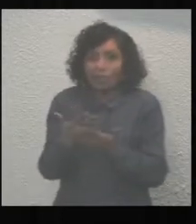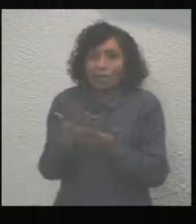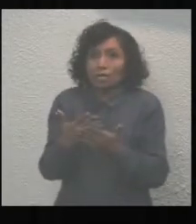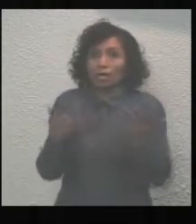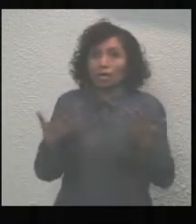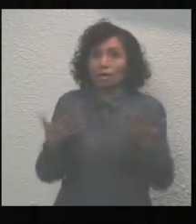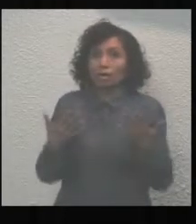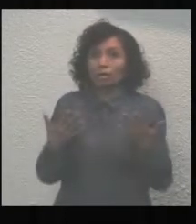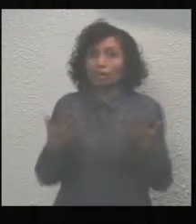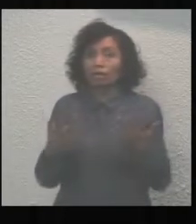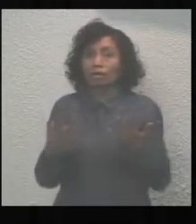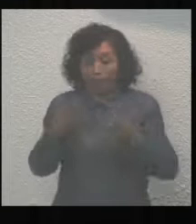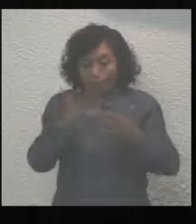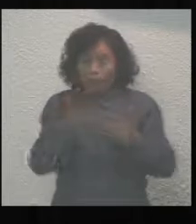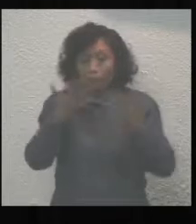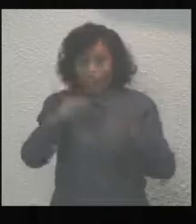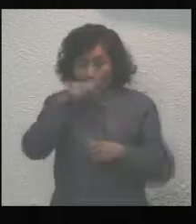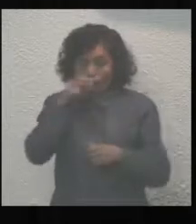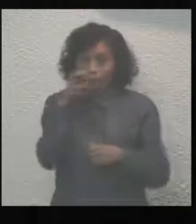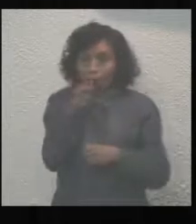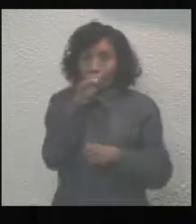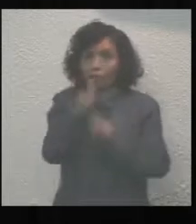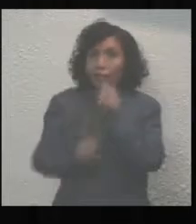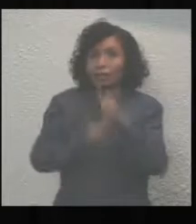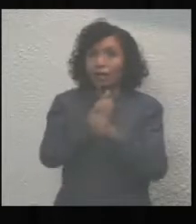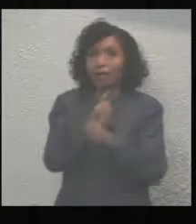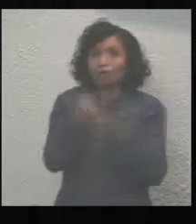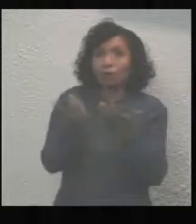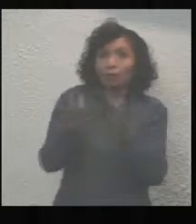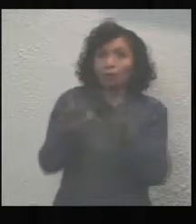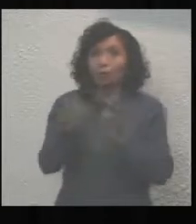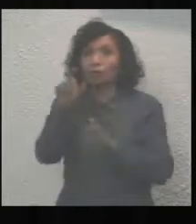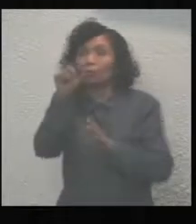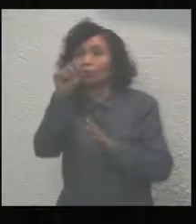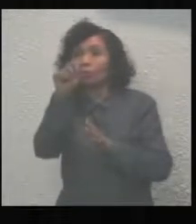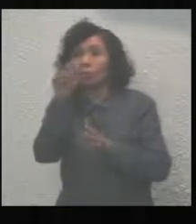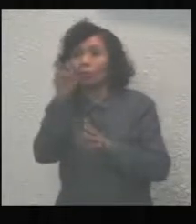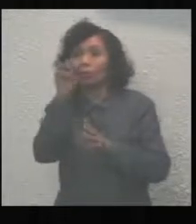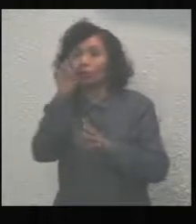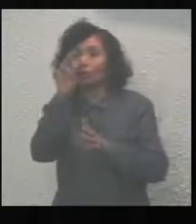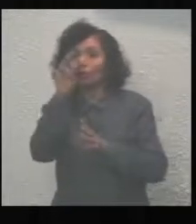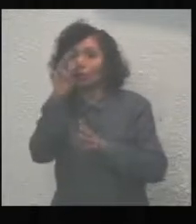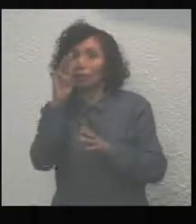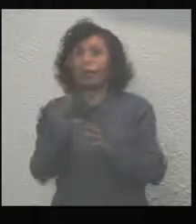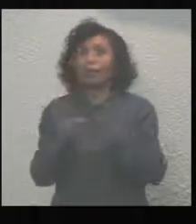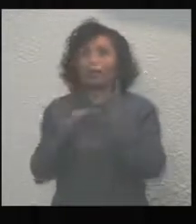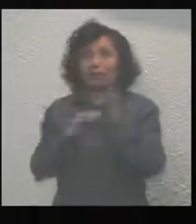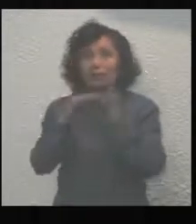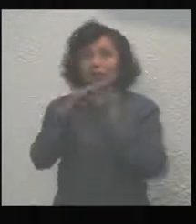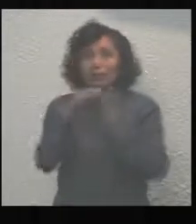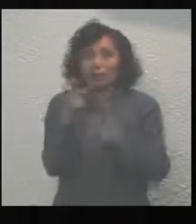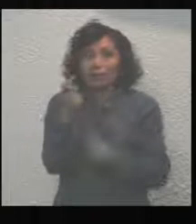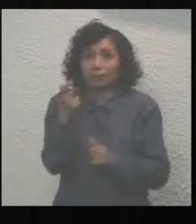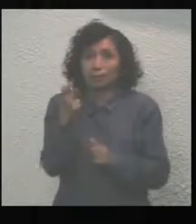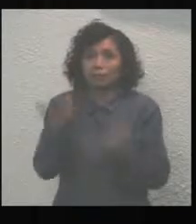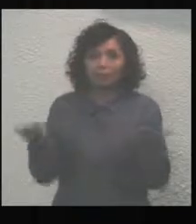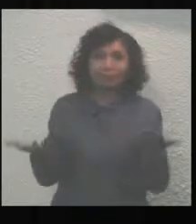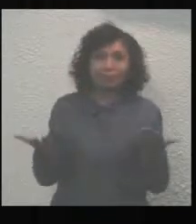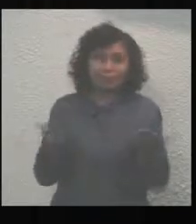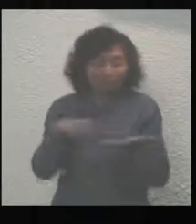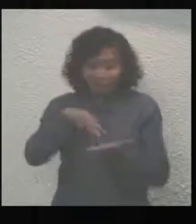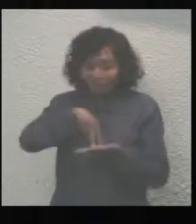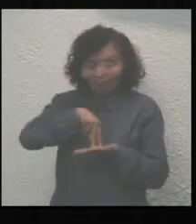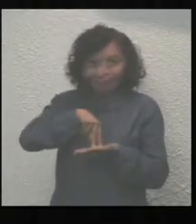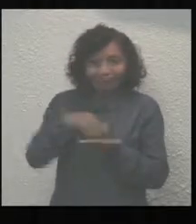trimestre del presente año oscila alrededor de los 23 mil millones de pesos no es el mejor Punto de